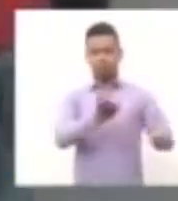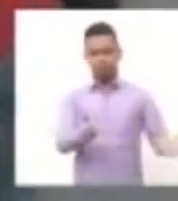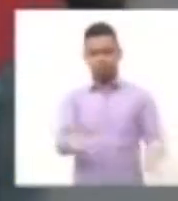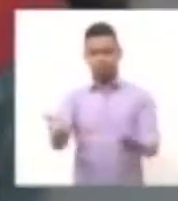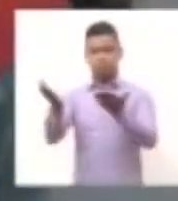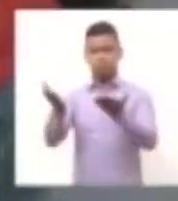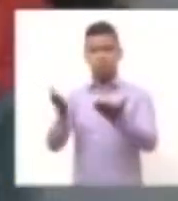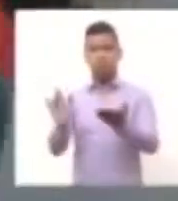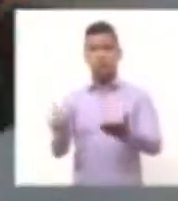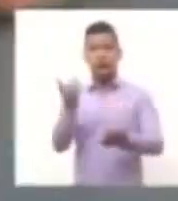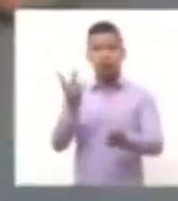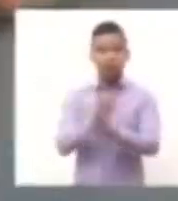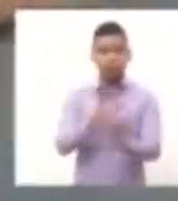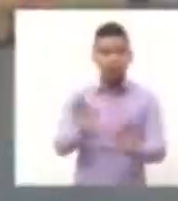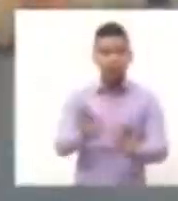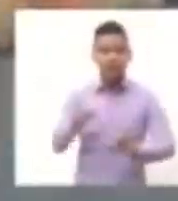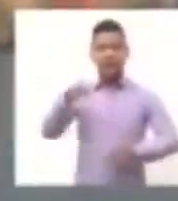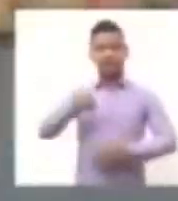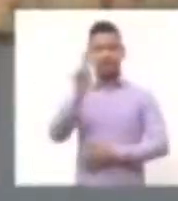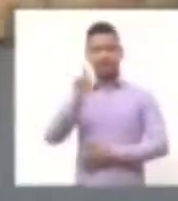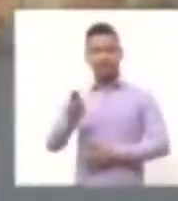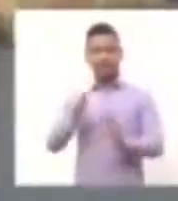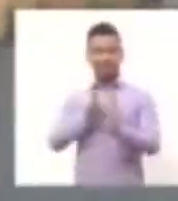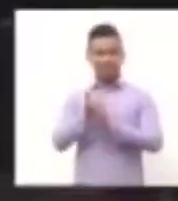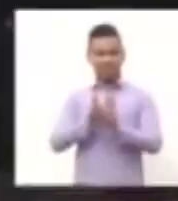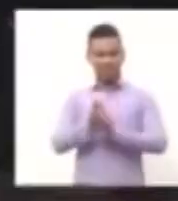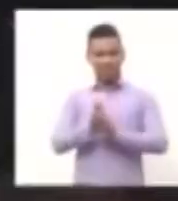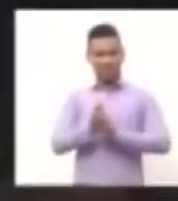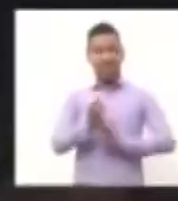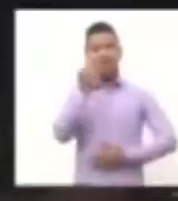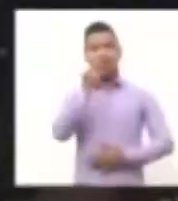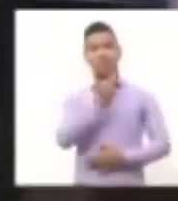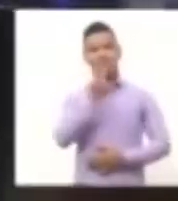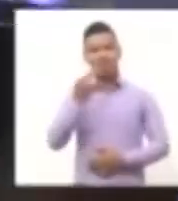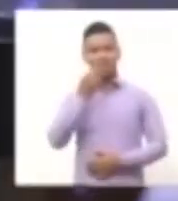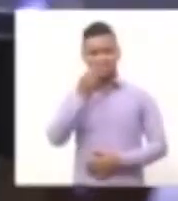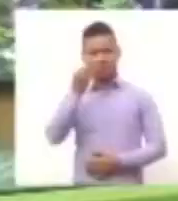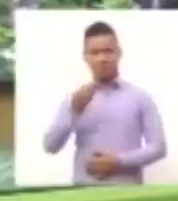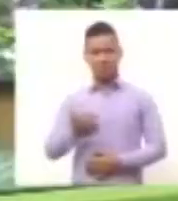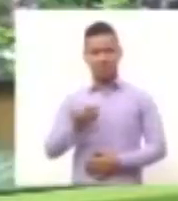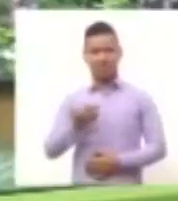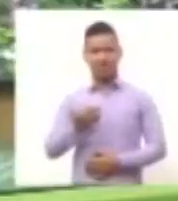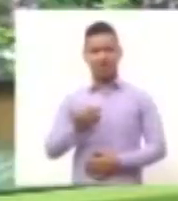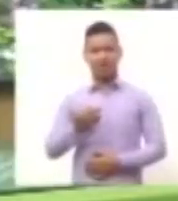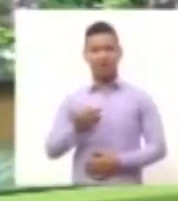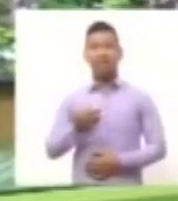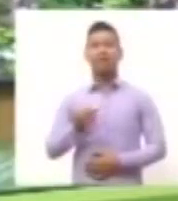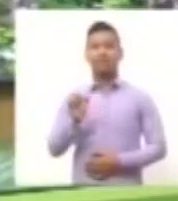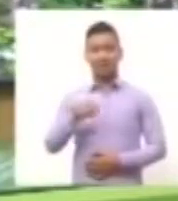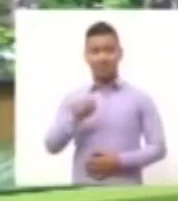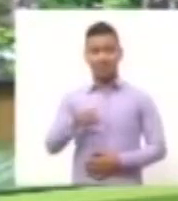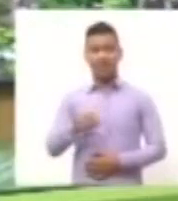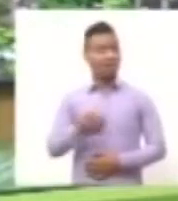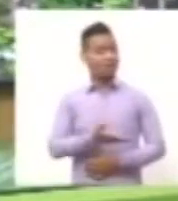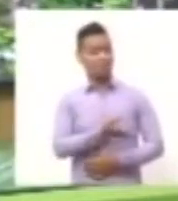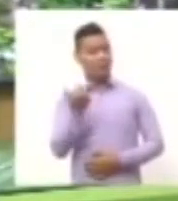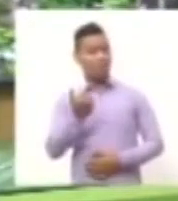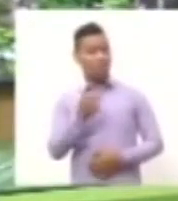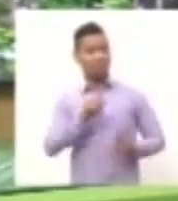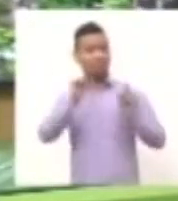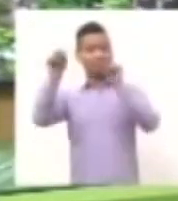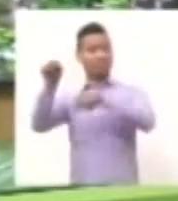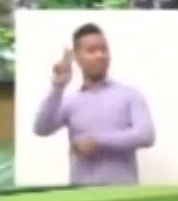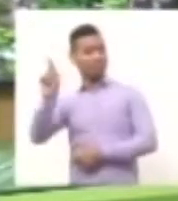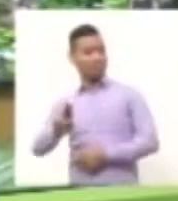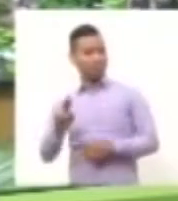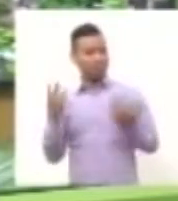inconvenientes. En Sincelejo, Jorge Romero Montiel, las noticias, un compromiso con la verdad. Nos vamos entonces para Sincelejo a celebrar este 20 de enero. El 20 de